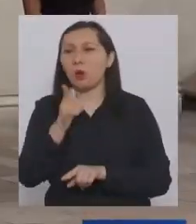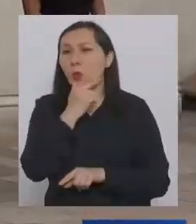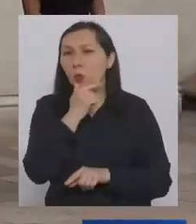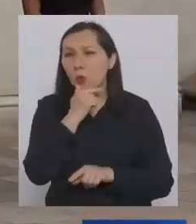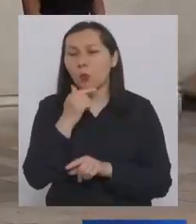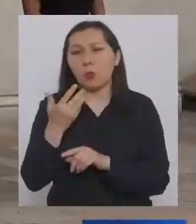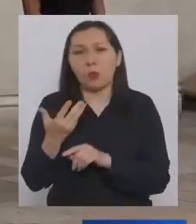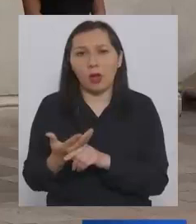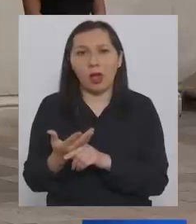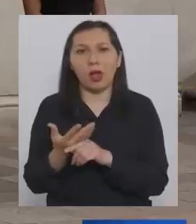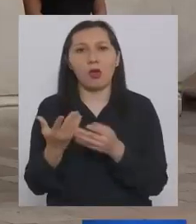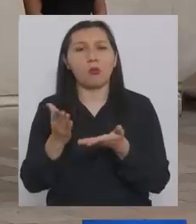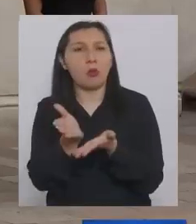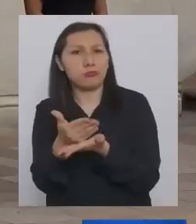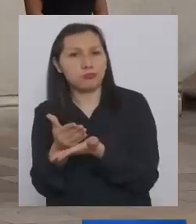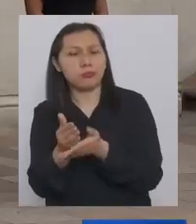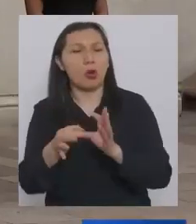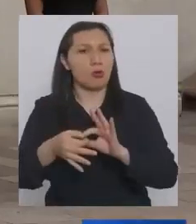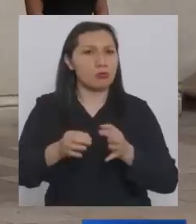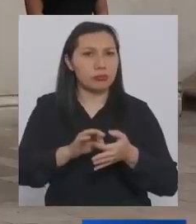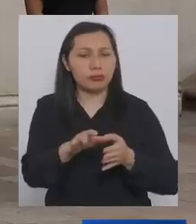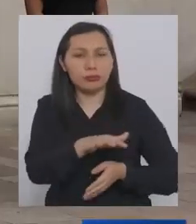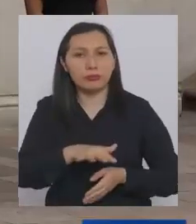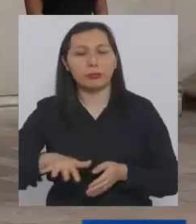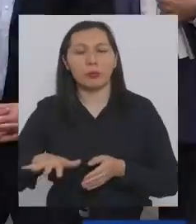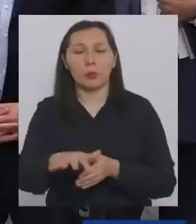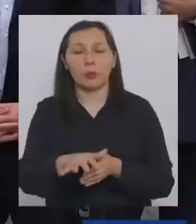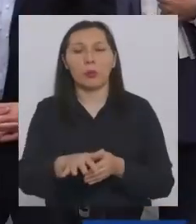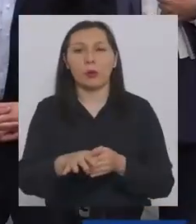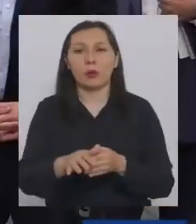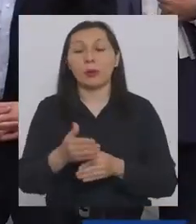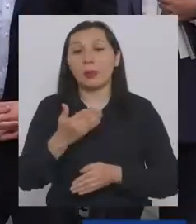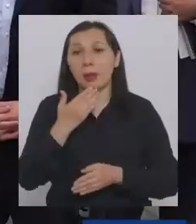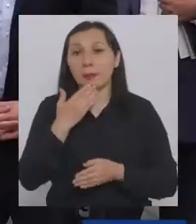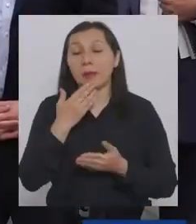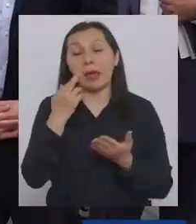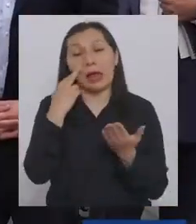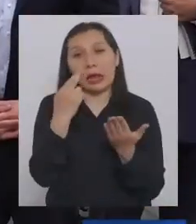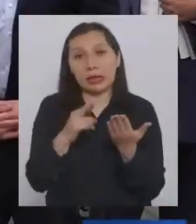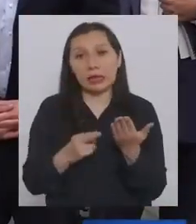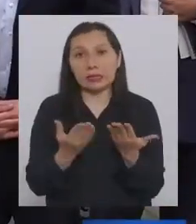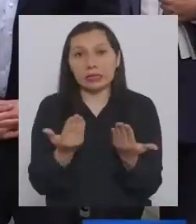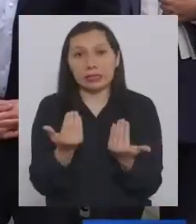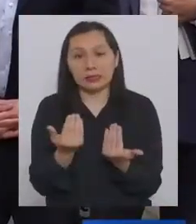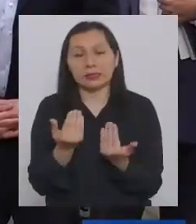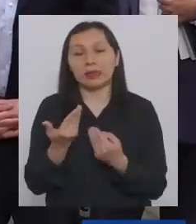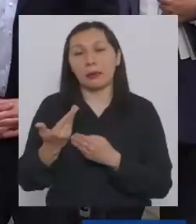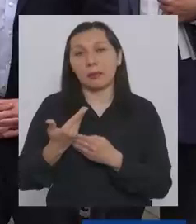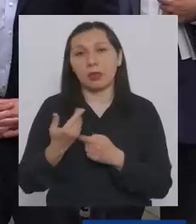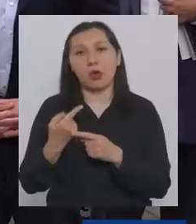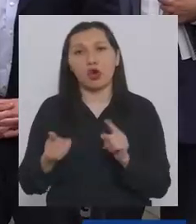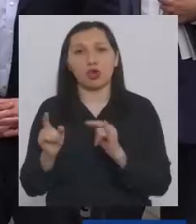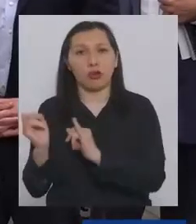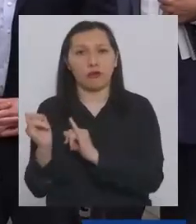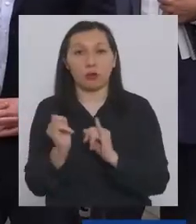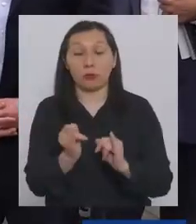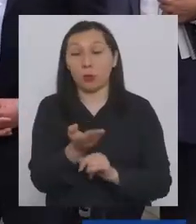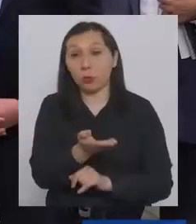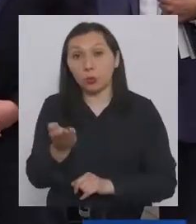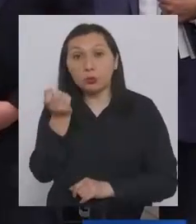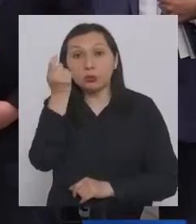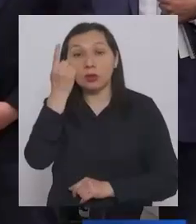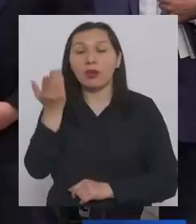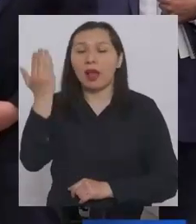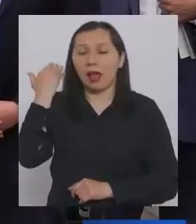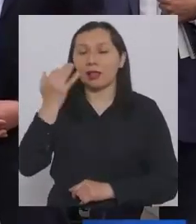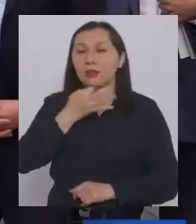inquietudes, al modo de organización y a los requisitos o requerimientos de otra información. Como ustedes saben, yo